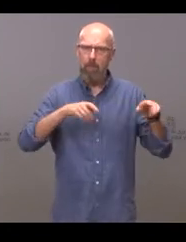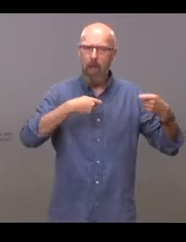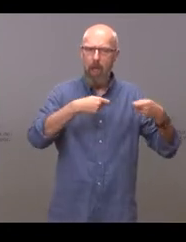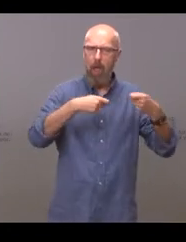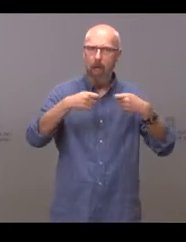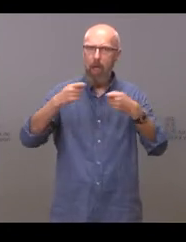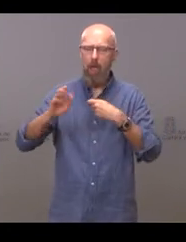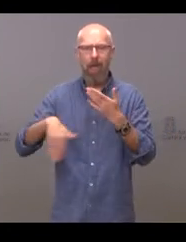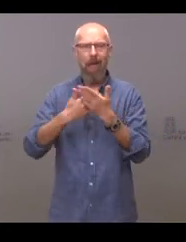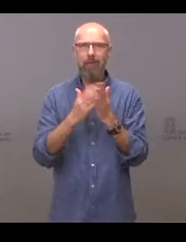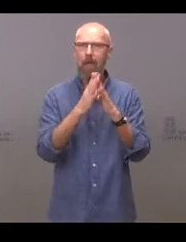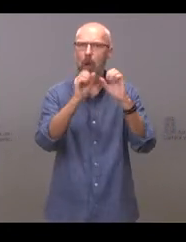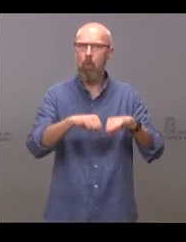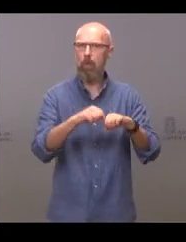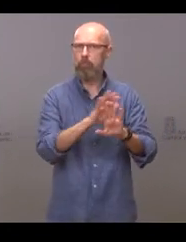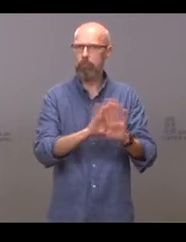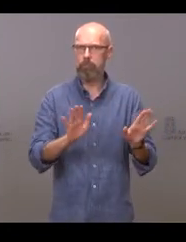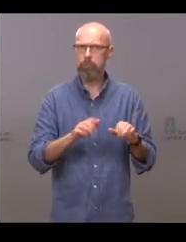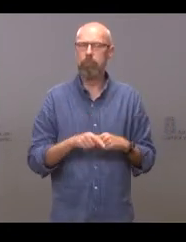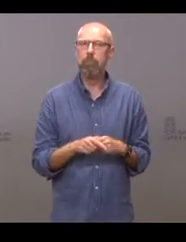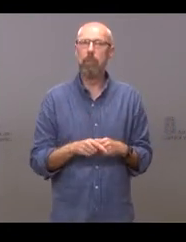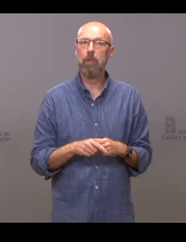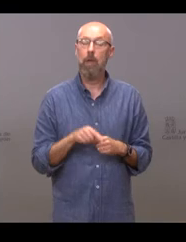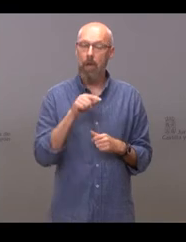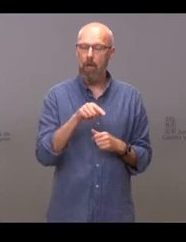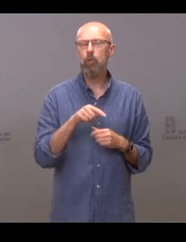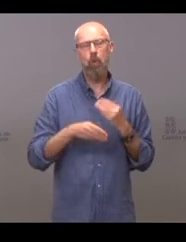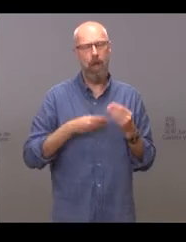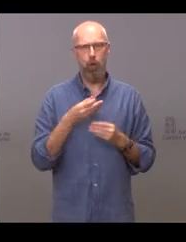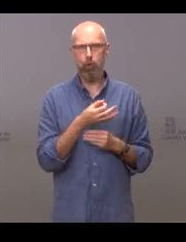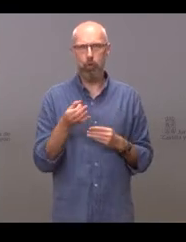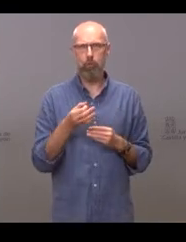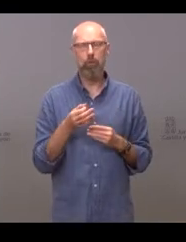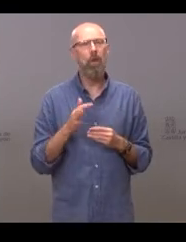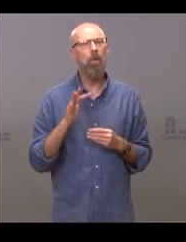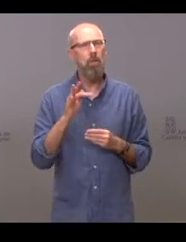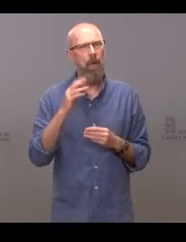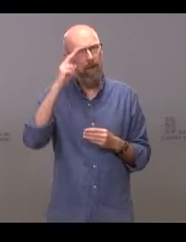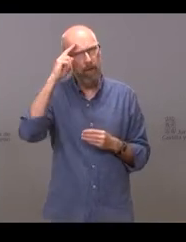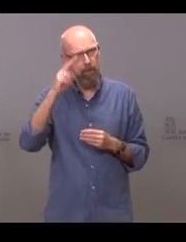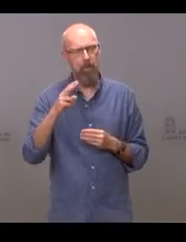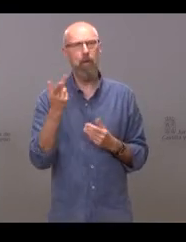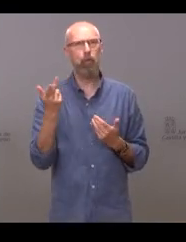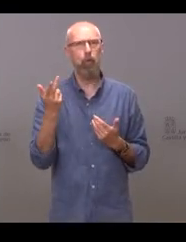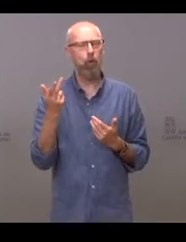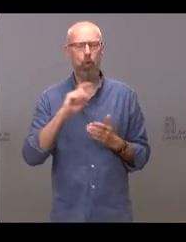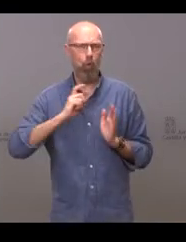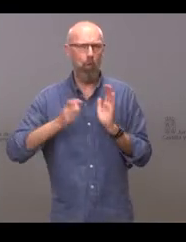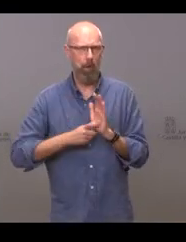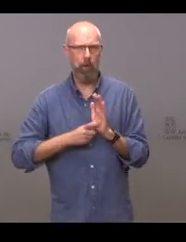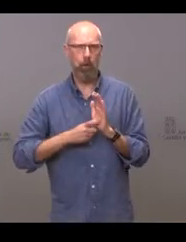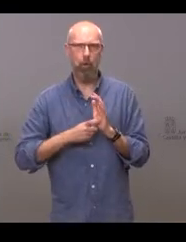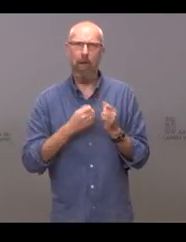llegar a acuerdos creo que es lo que hemos lo que hemos hecho con un respeto absoluto a las otras